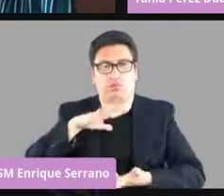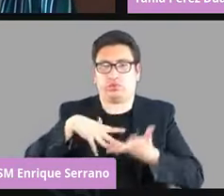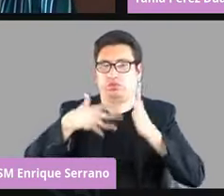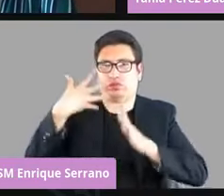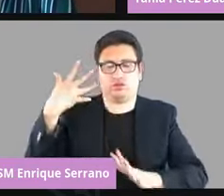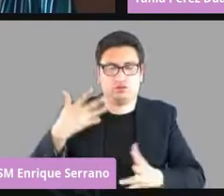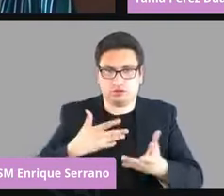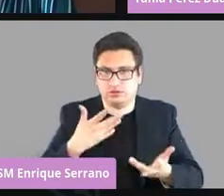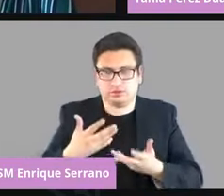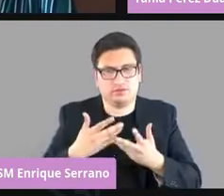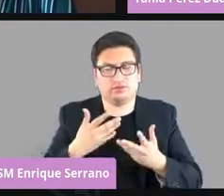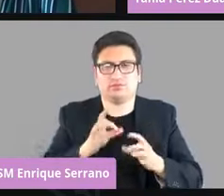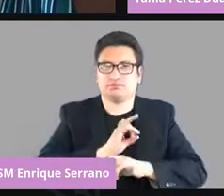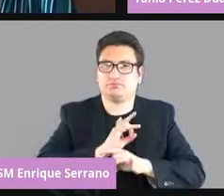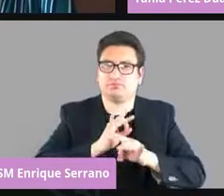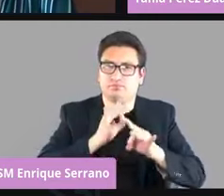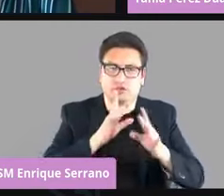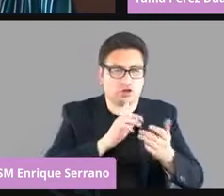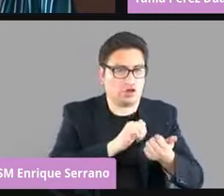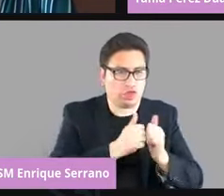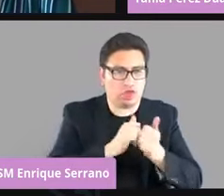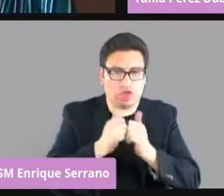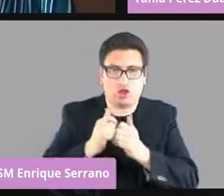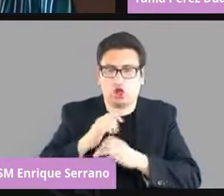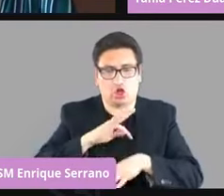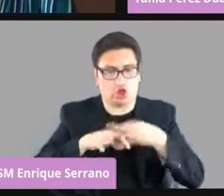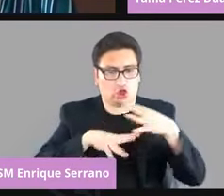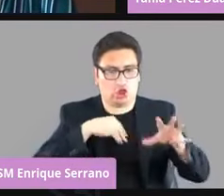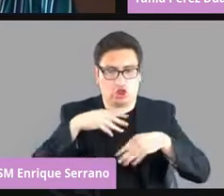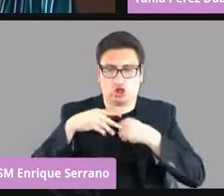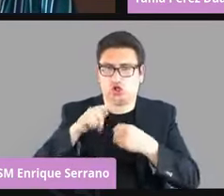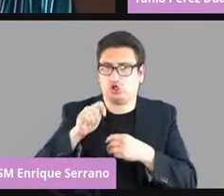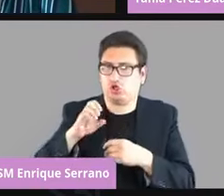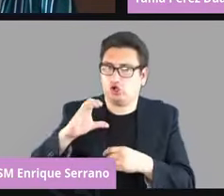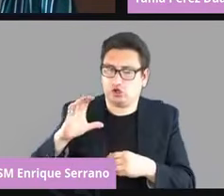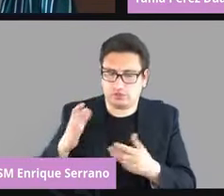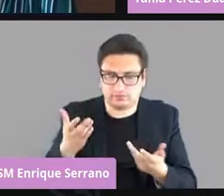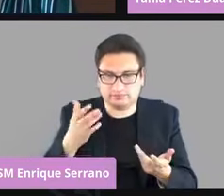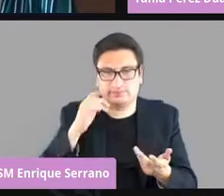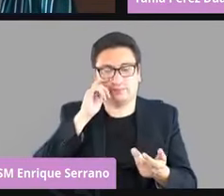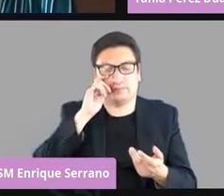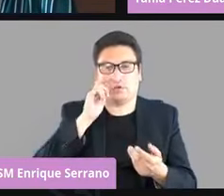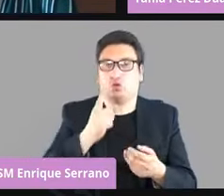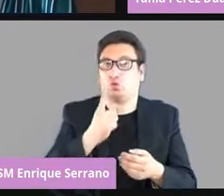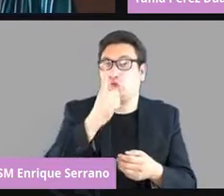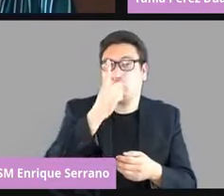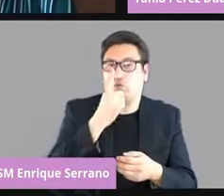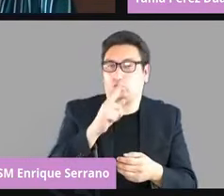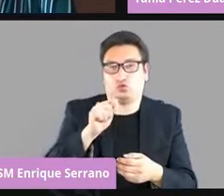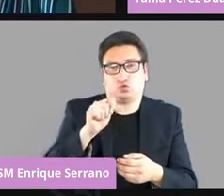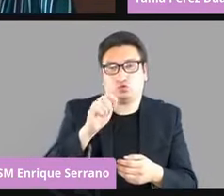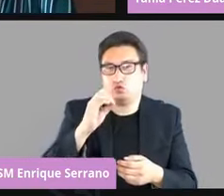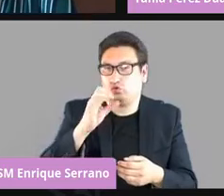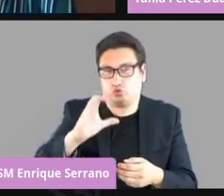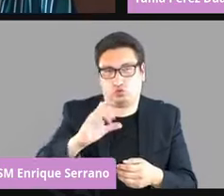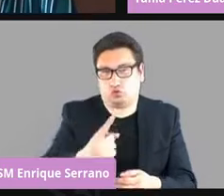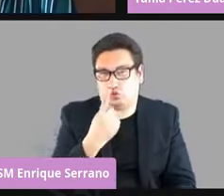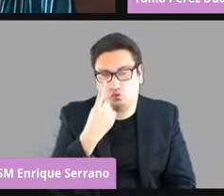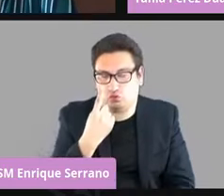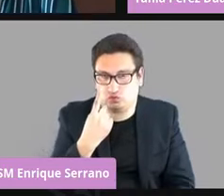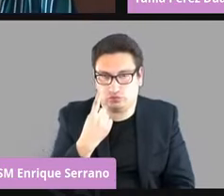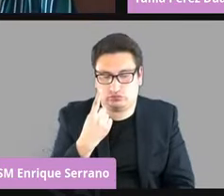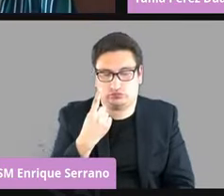que de repente ya tengo todos, ¿no? Finalmente sabemos que el TOC es uno. El TOC realmente